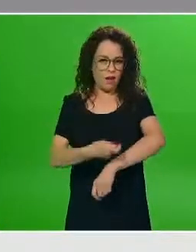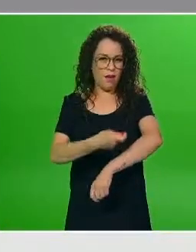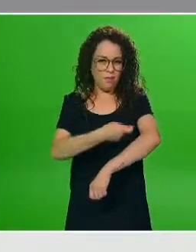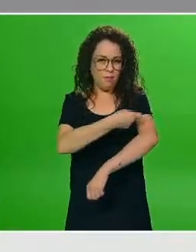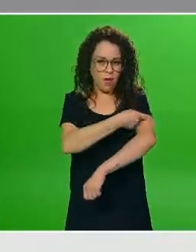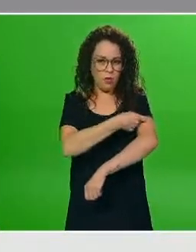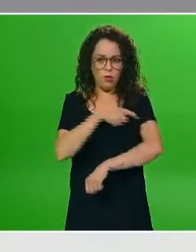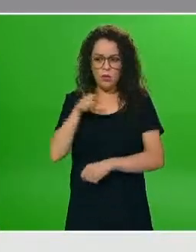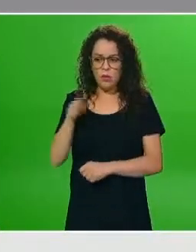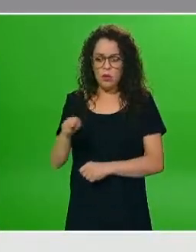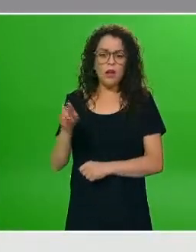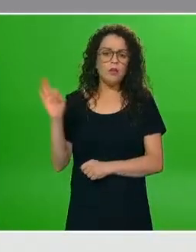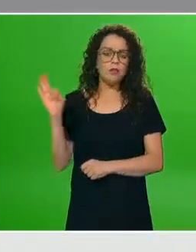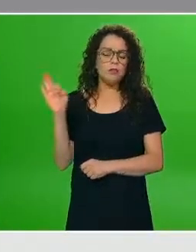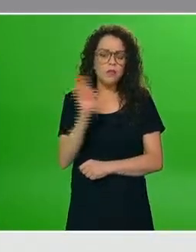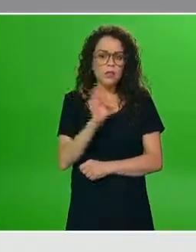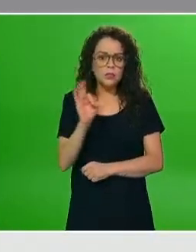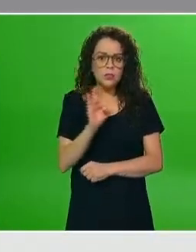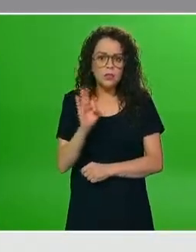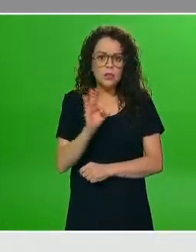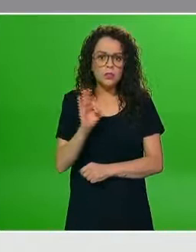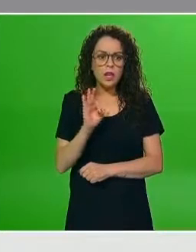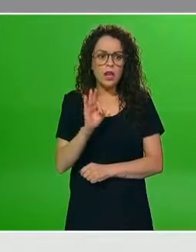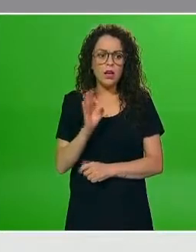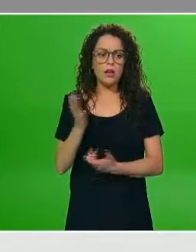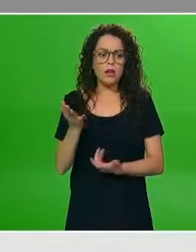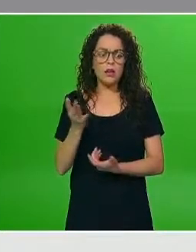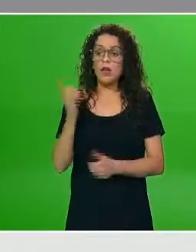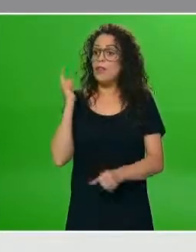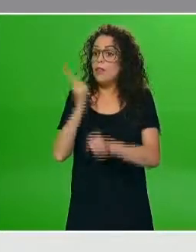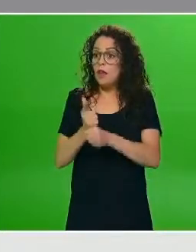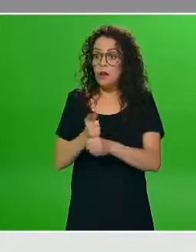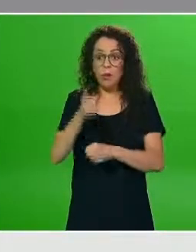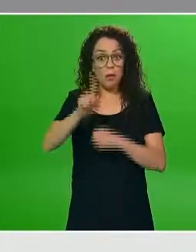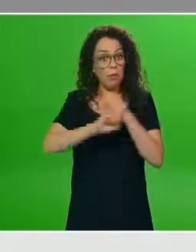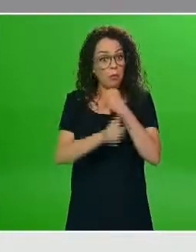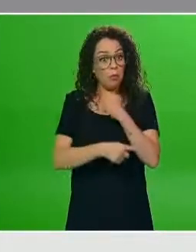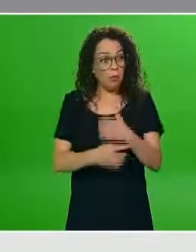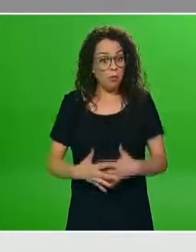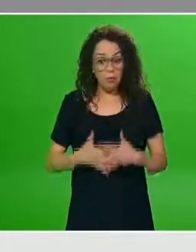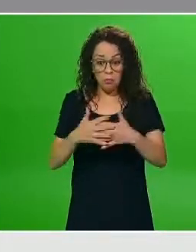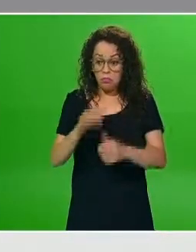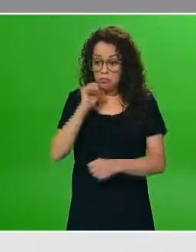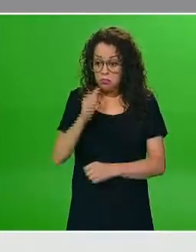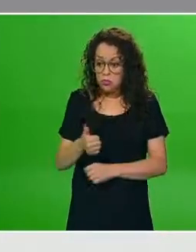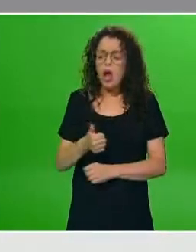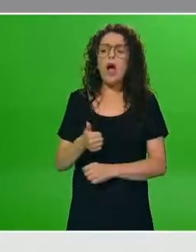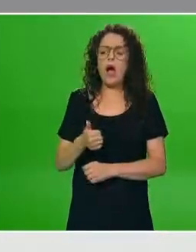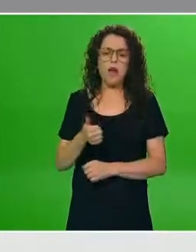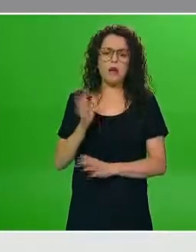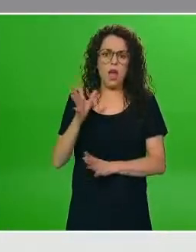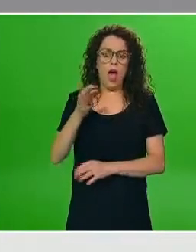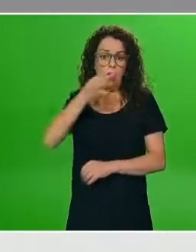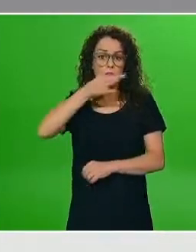haya confrontado y se haya demostrado que no estuvo embarazada, no tenemos un reporte, pero tampoco tenemos